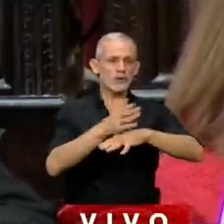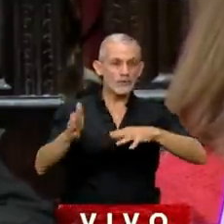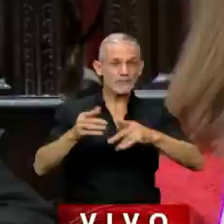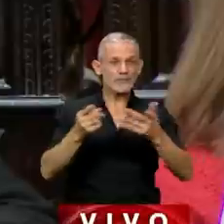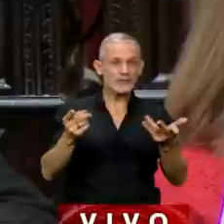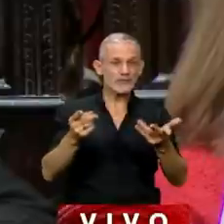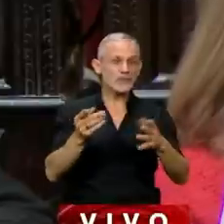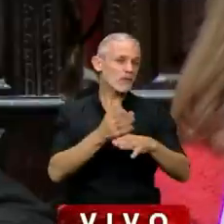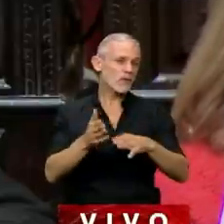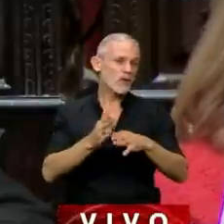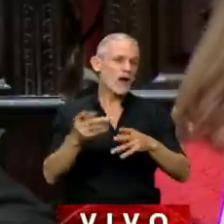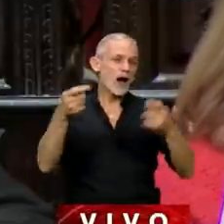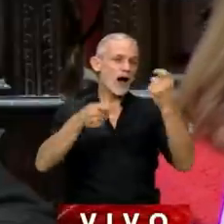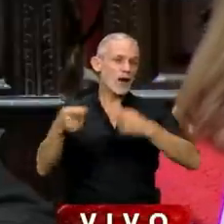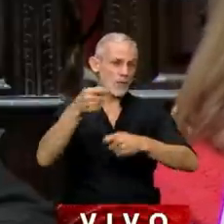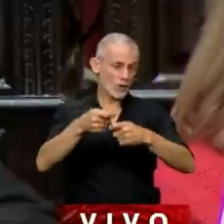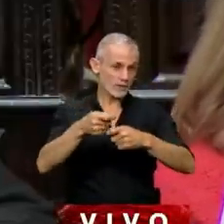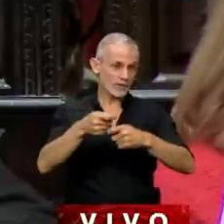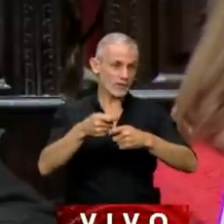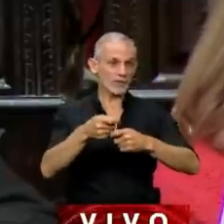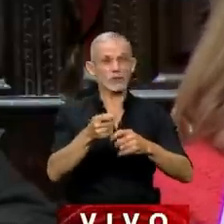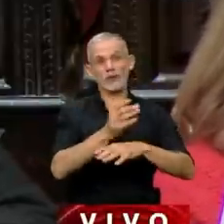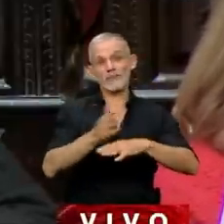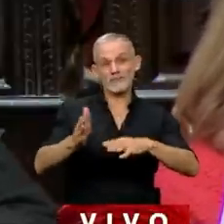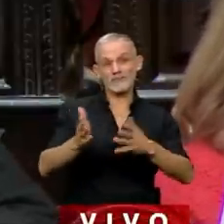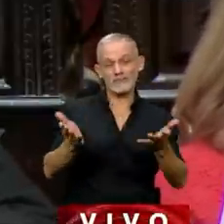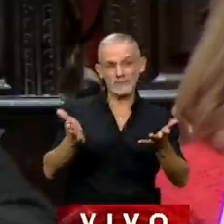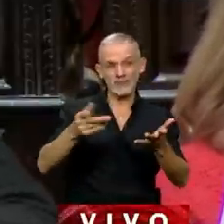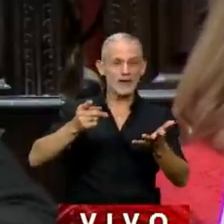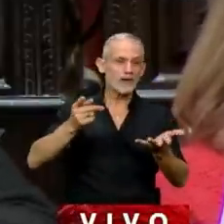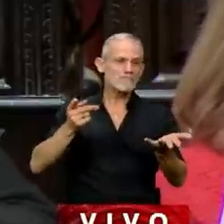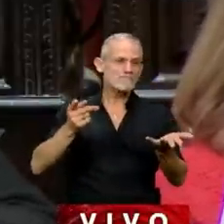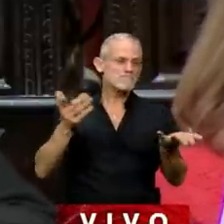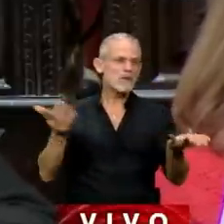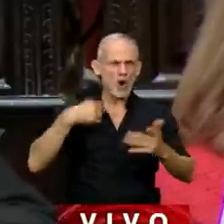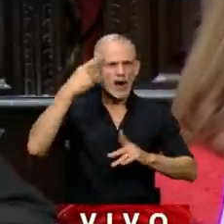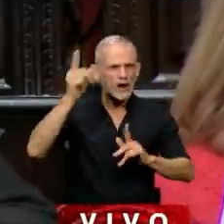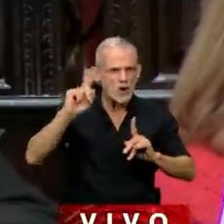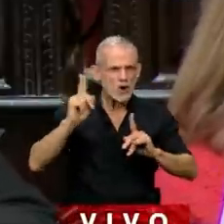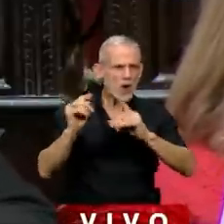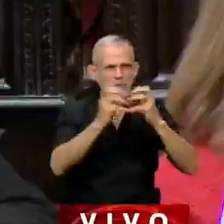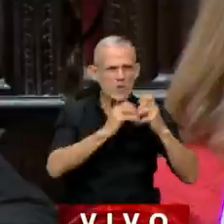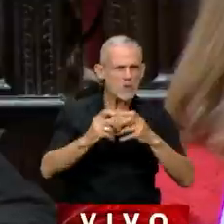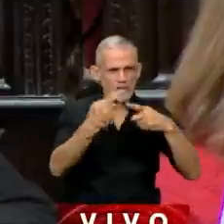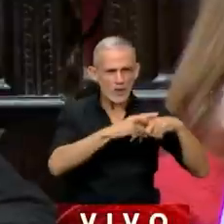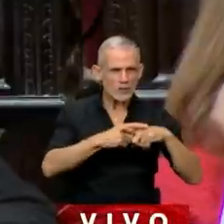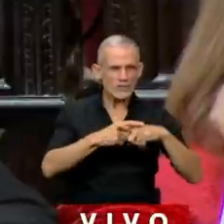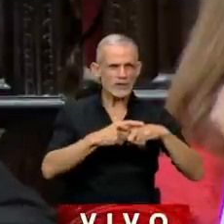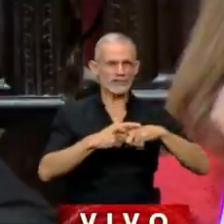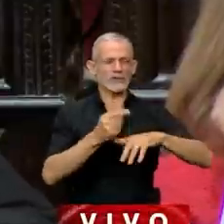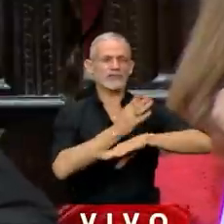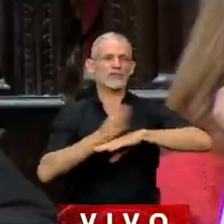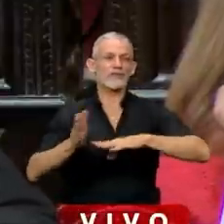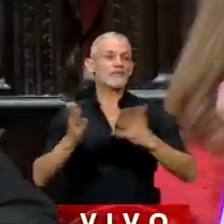que ese aporte es fundamental. Creo que hoy estamos discutiendo sobre un proyecto que está vinculado a